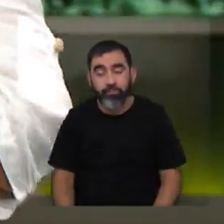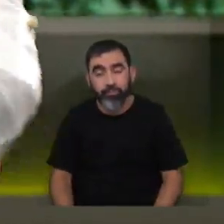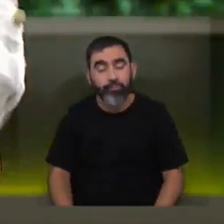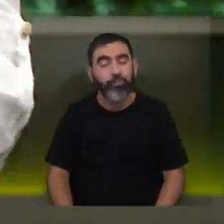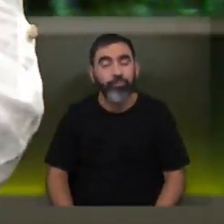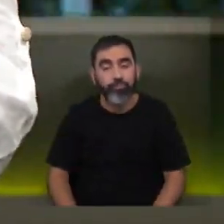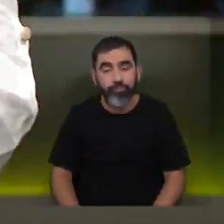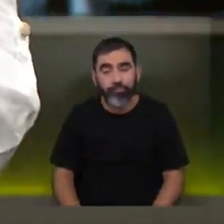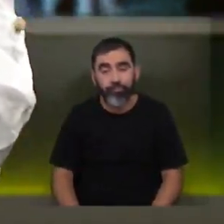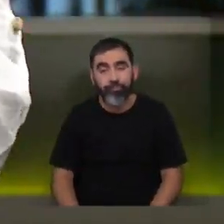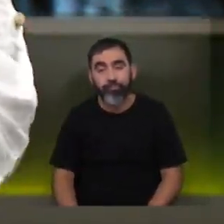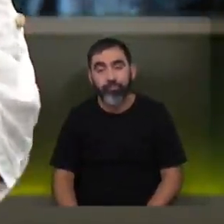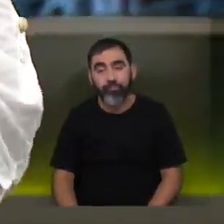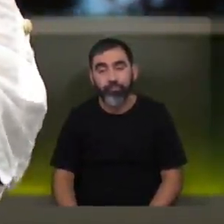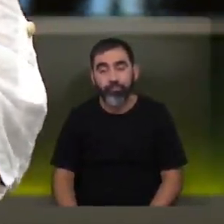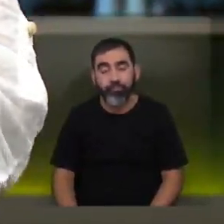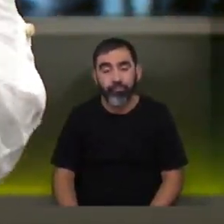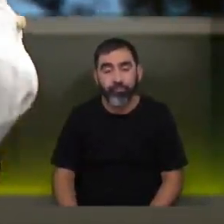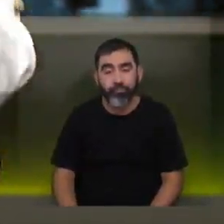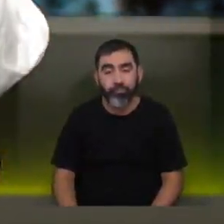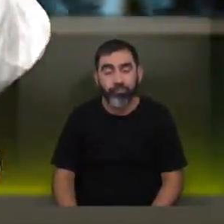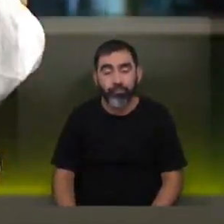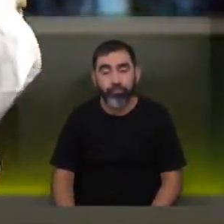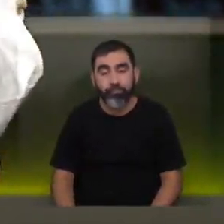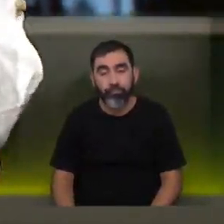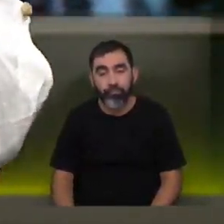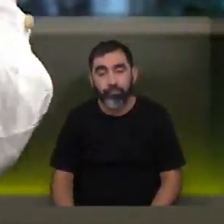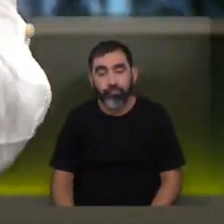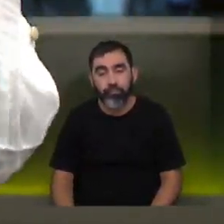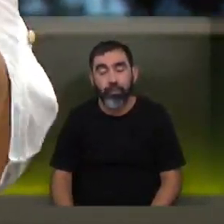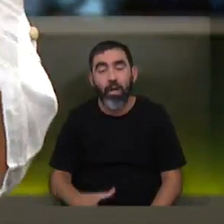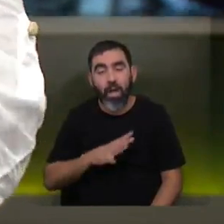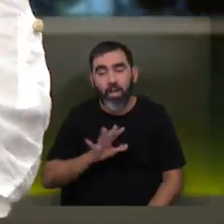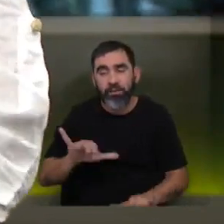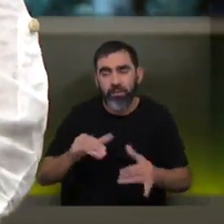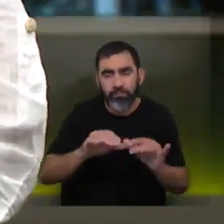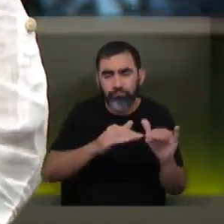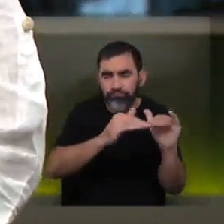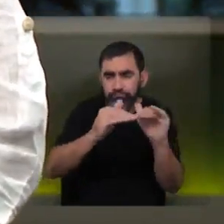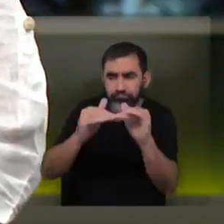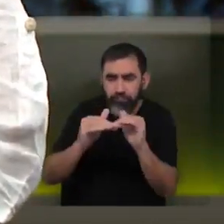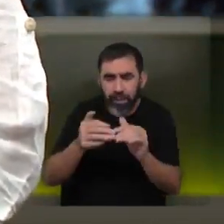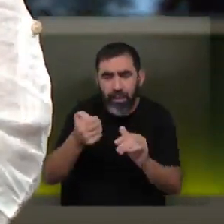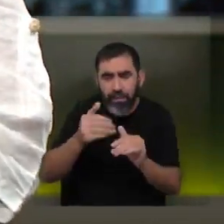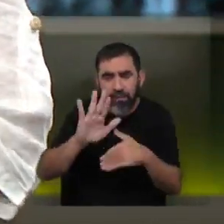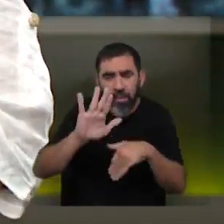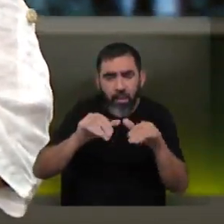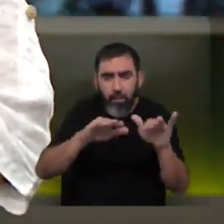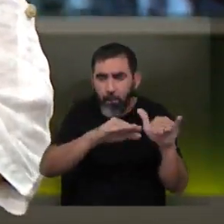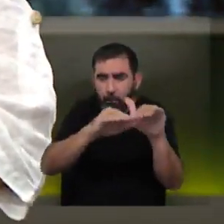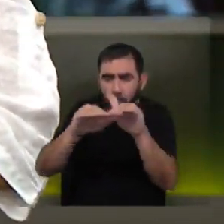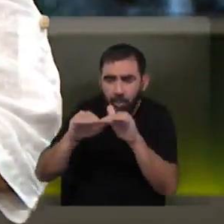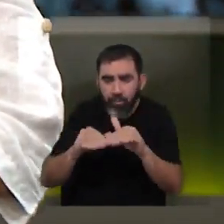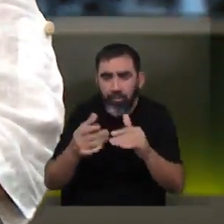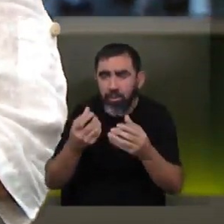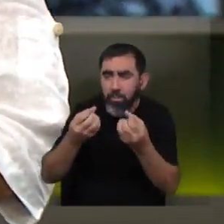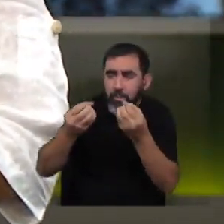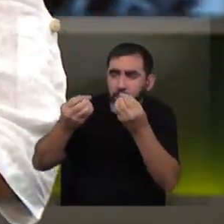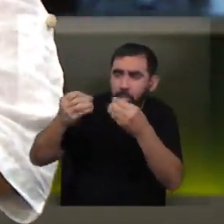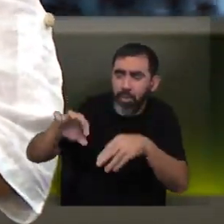se van formando esas variedades genéticas que son cada vez más uniformes, más emparentadas entre sí. Entonces se van